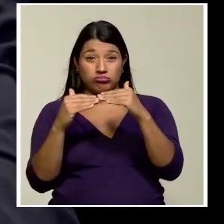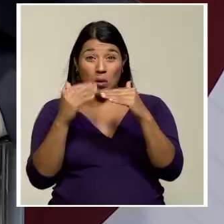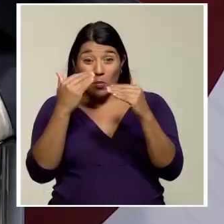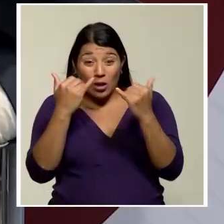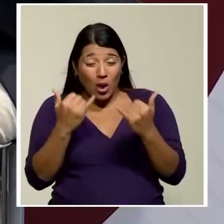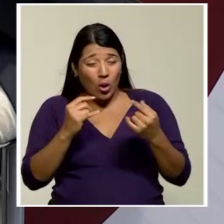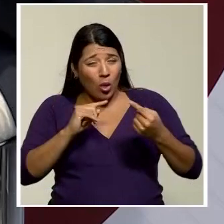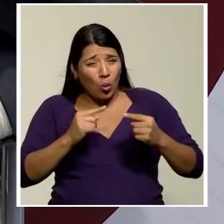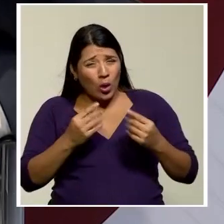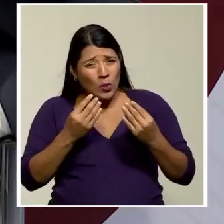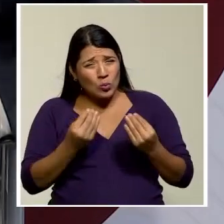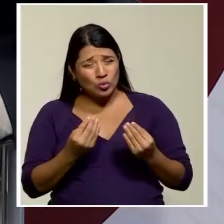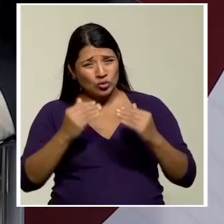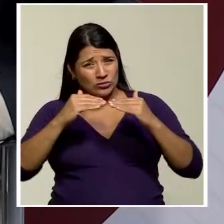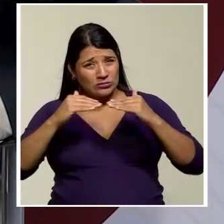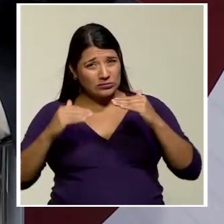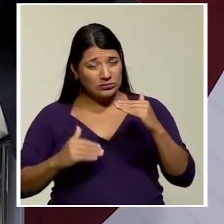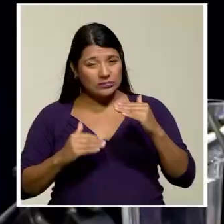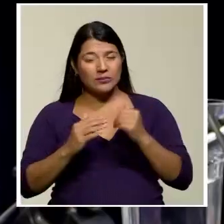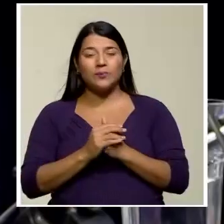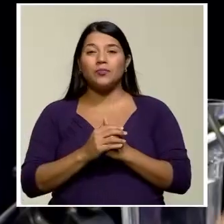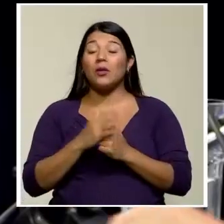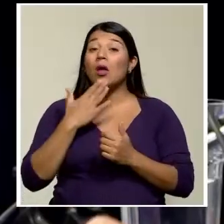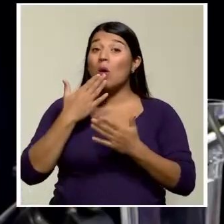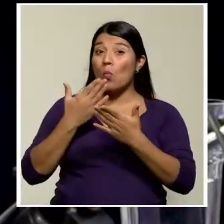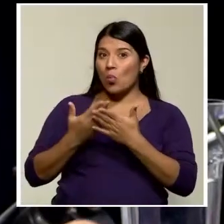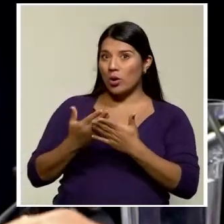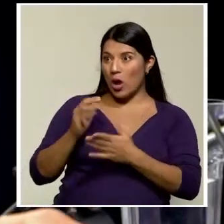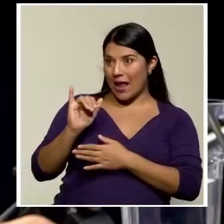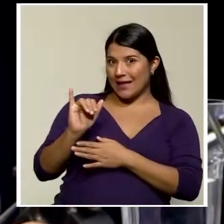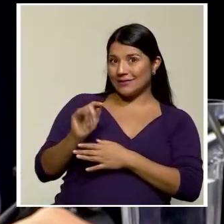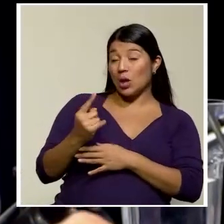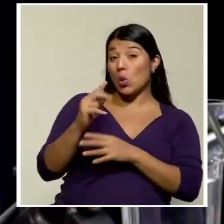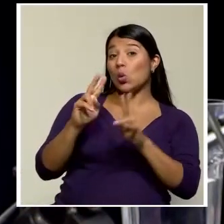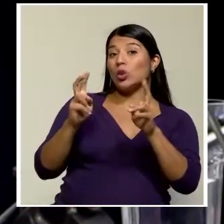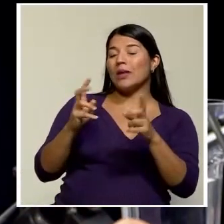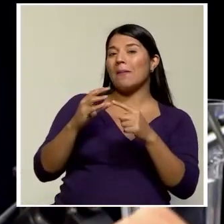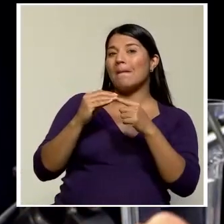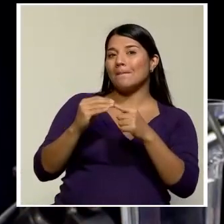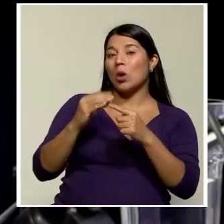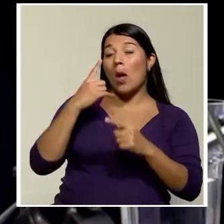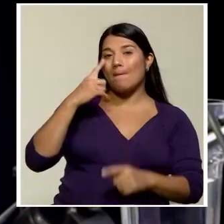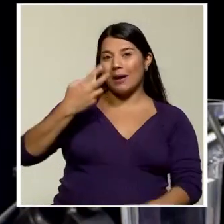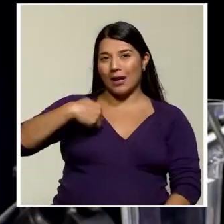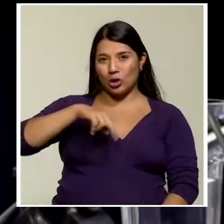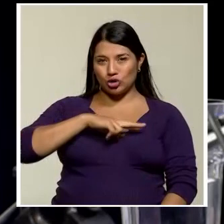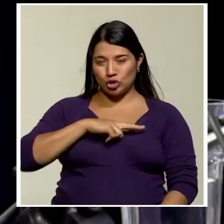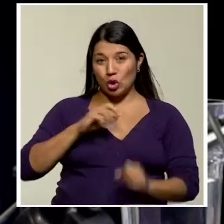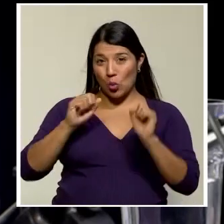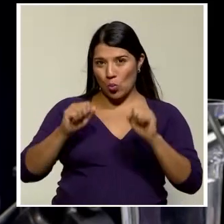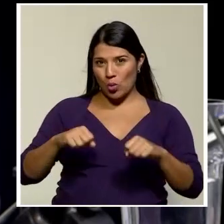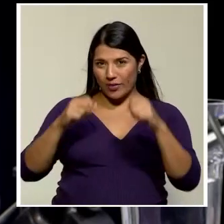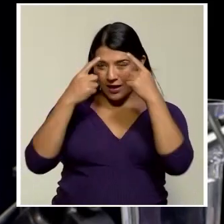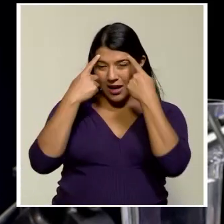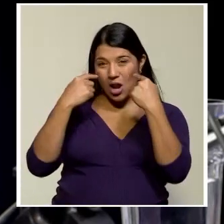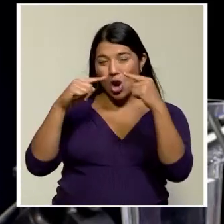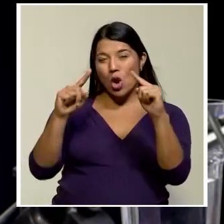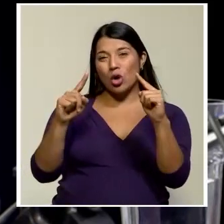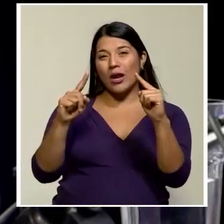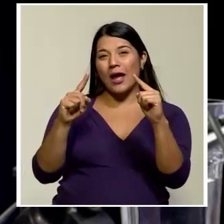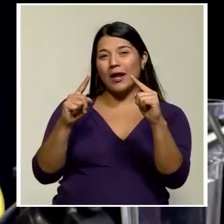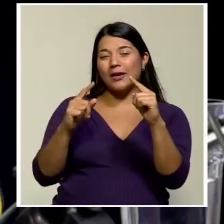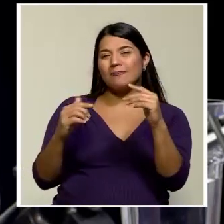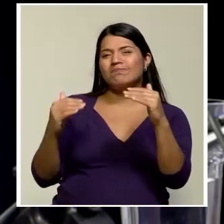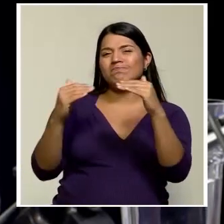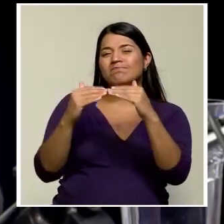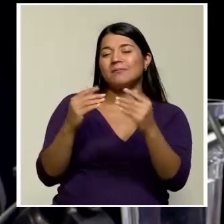doloroso? Bueno, precisamente esa es una prioridad para nosotros, la recuperación de la